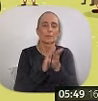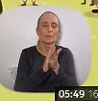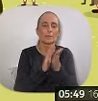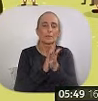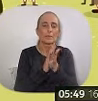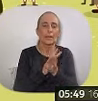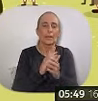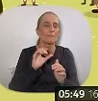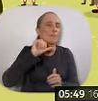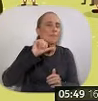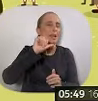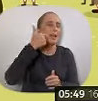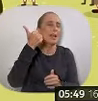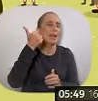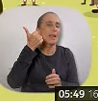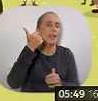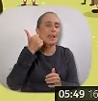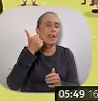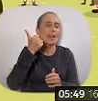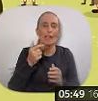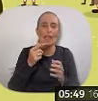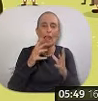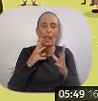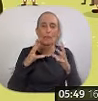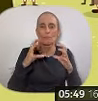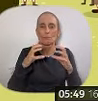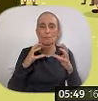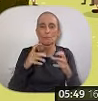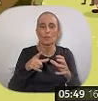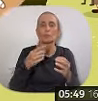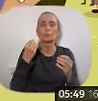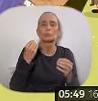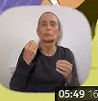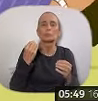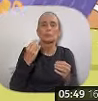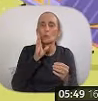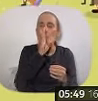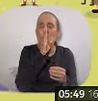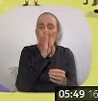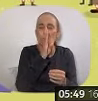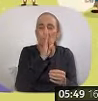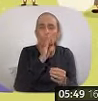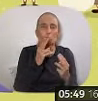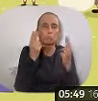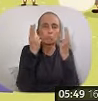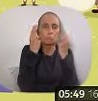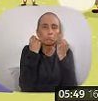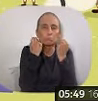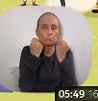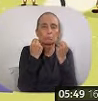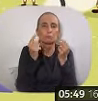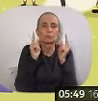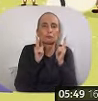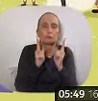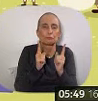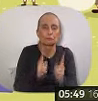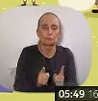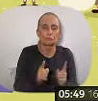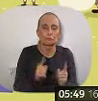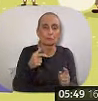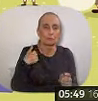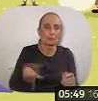Pastelito gana sin duda por obediencia bajo condiciones extremas. Y ahora a escapar de esta casa de